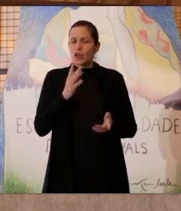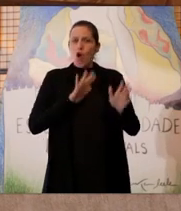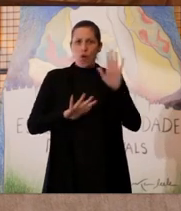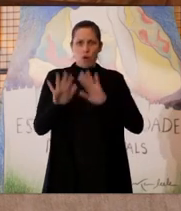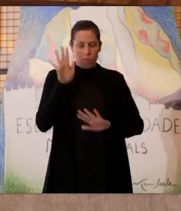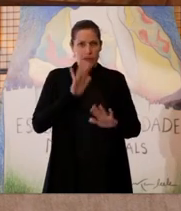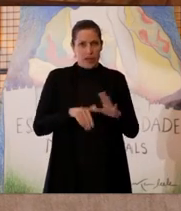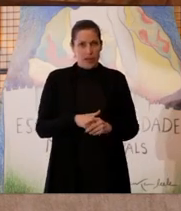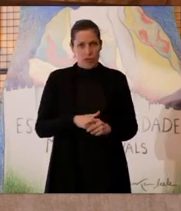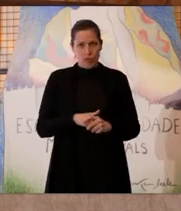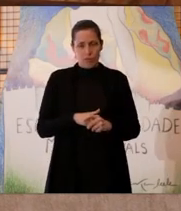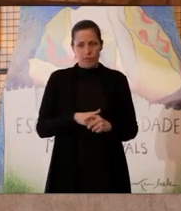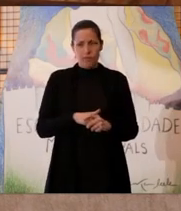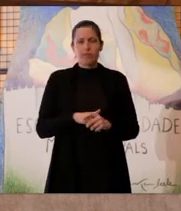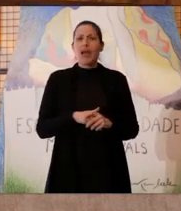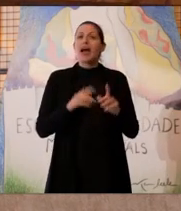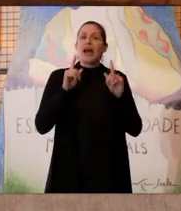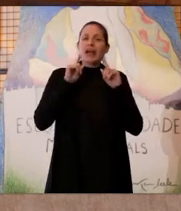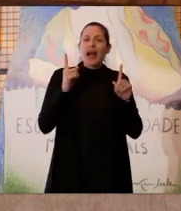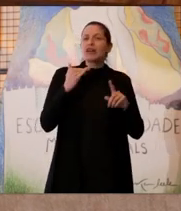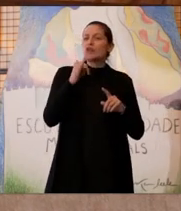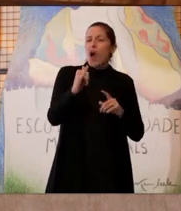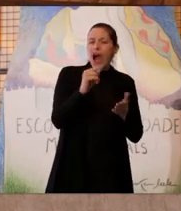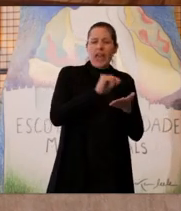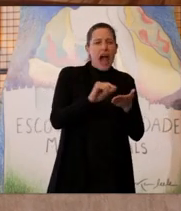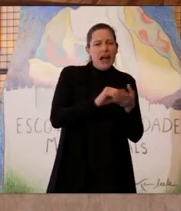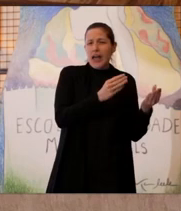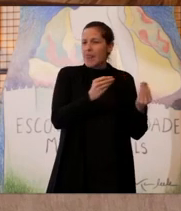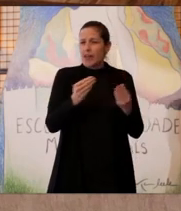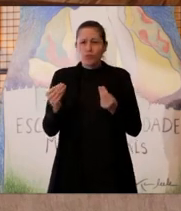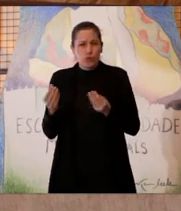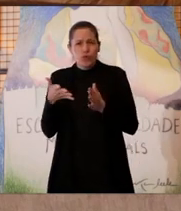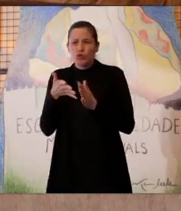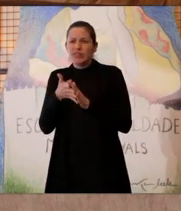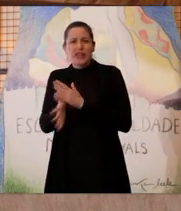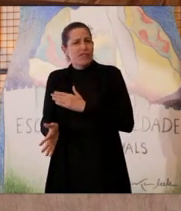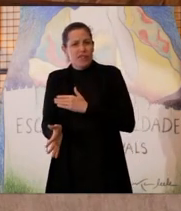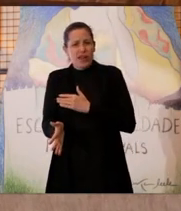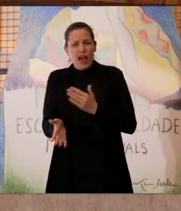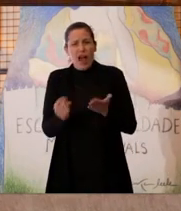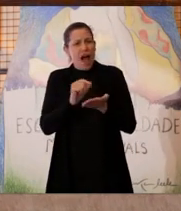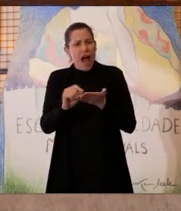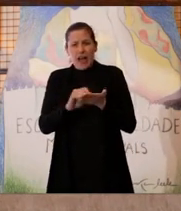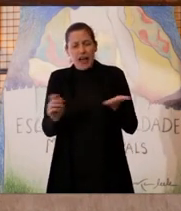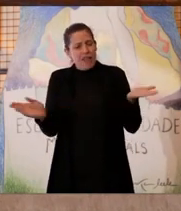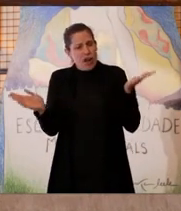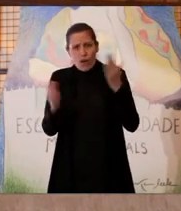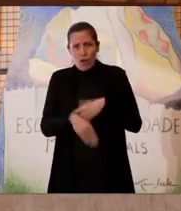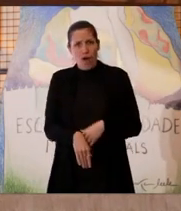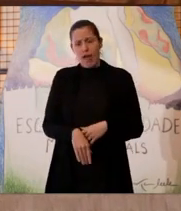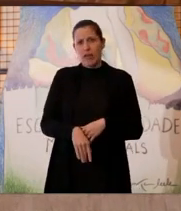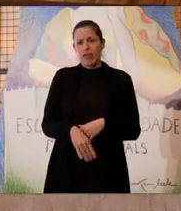es si por toda si por todos los lados vemos agendas Cuál es la agenda no yo creo que